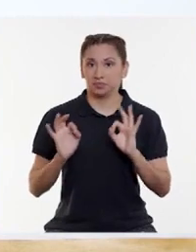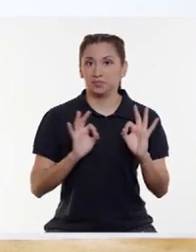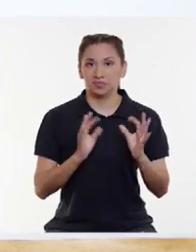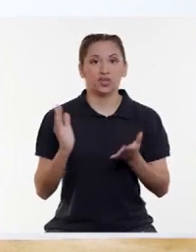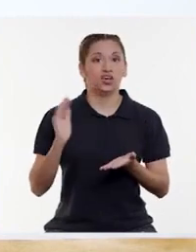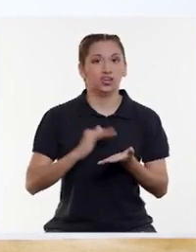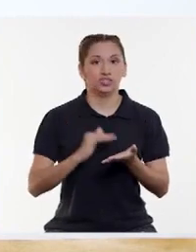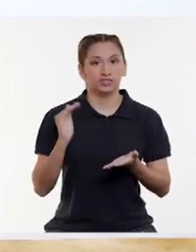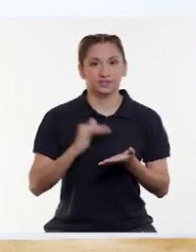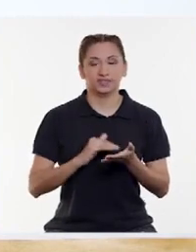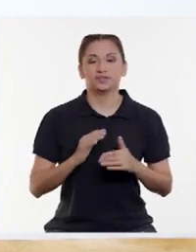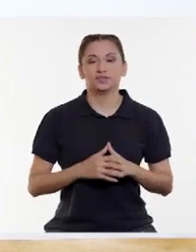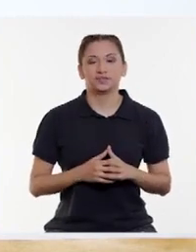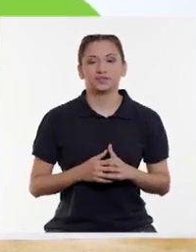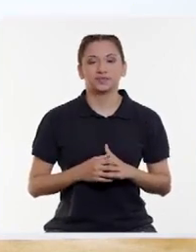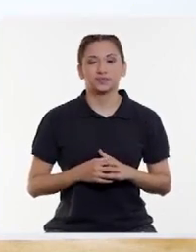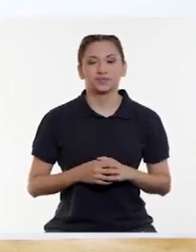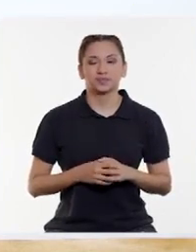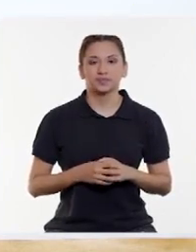Eso es, vamos una más.